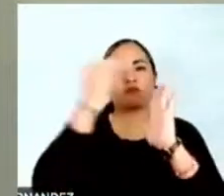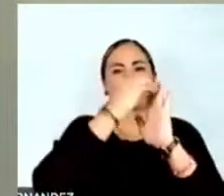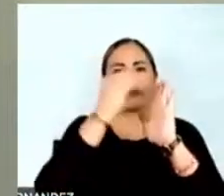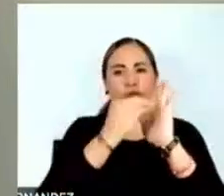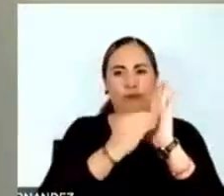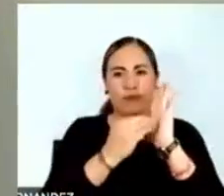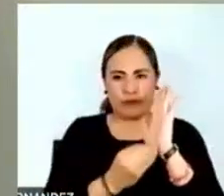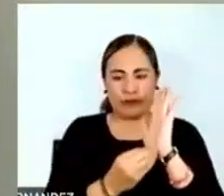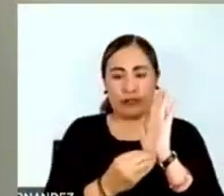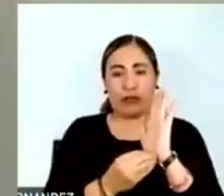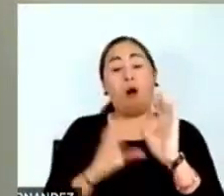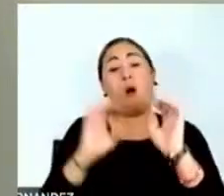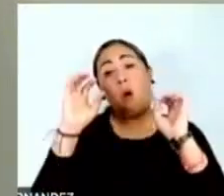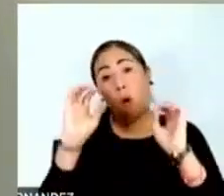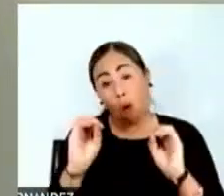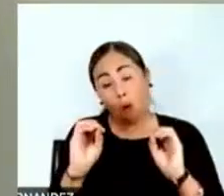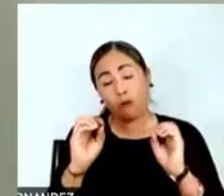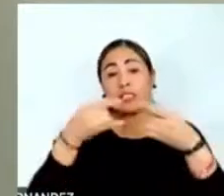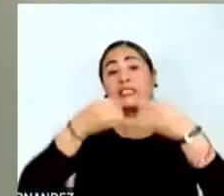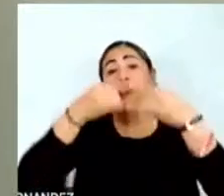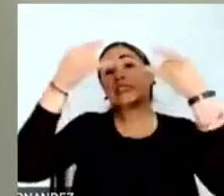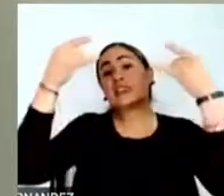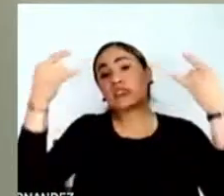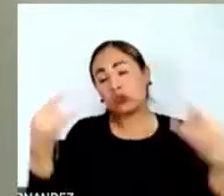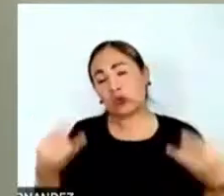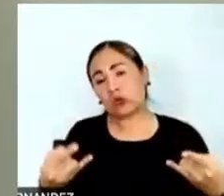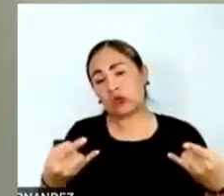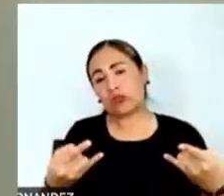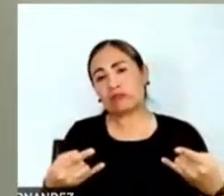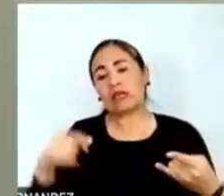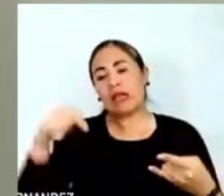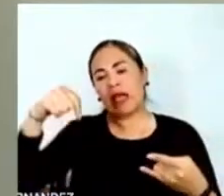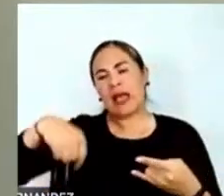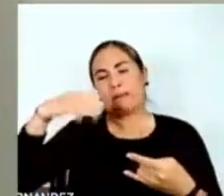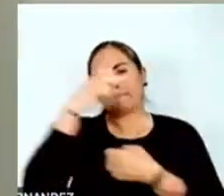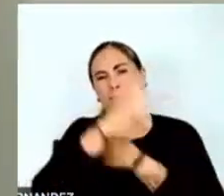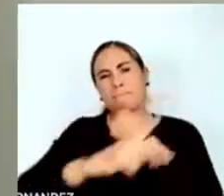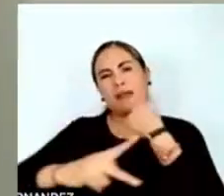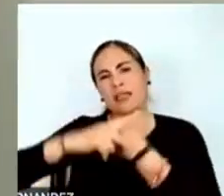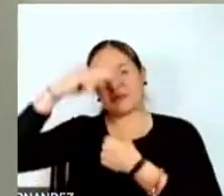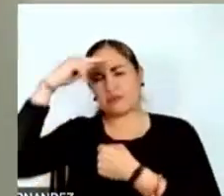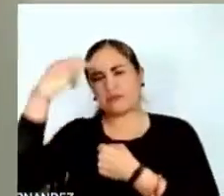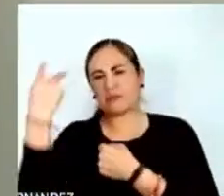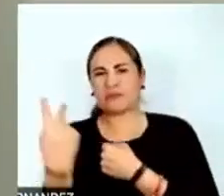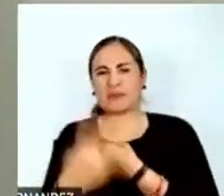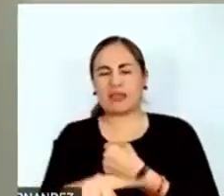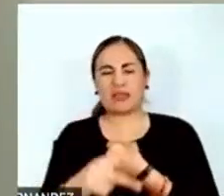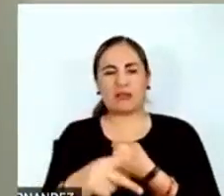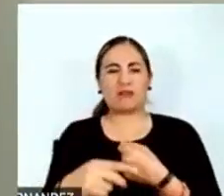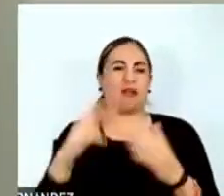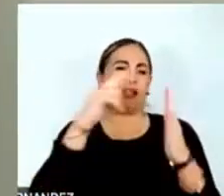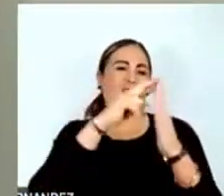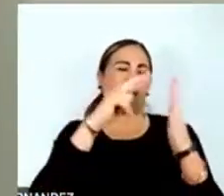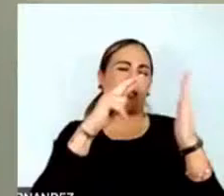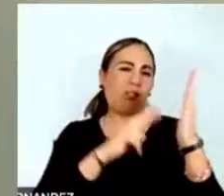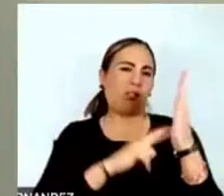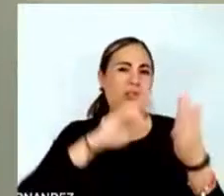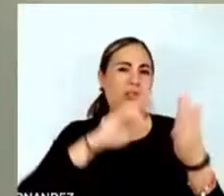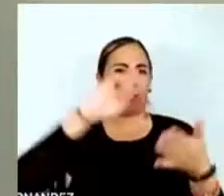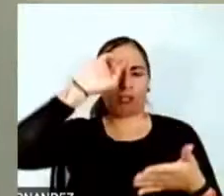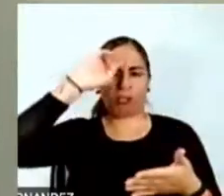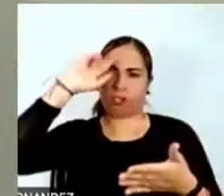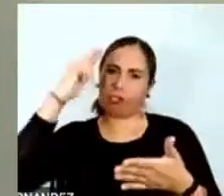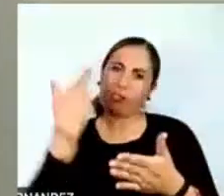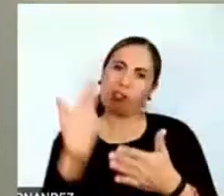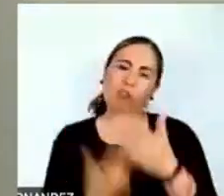historia como un infractor que dé origen a nuevos precedentes históricos a través de la condena